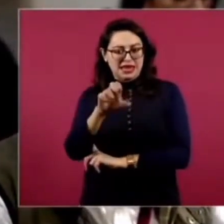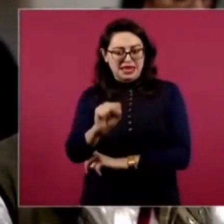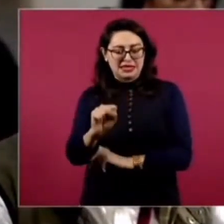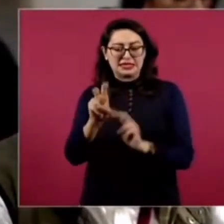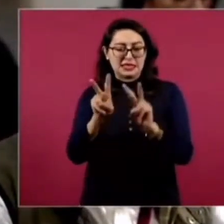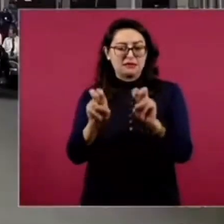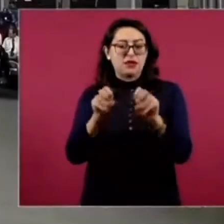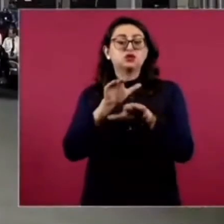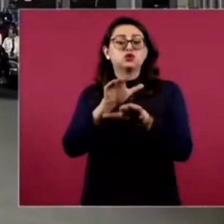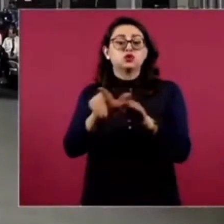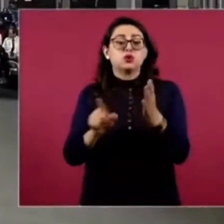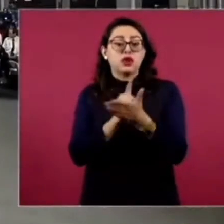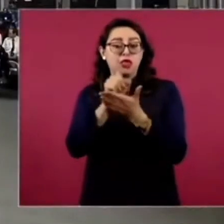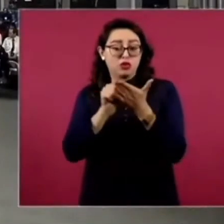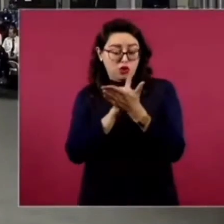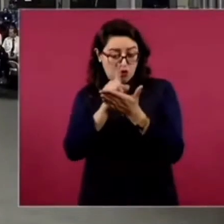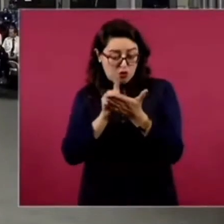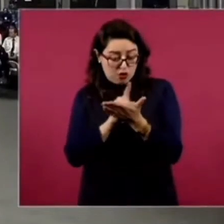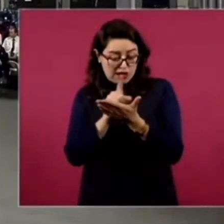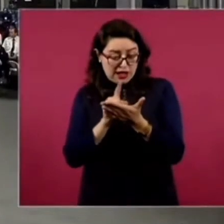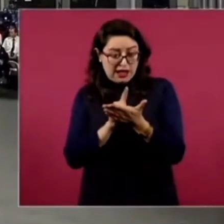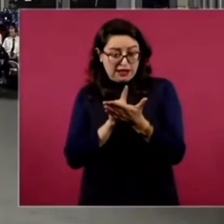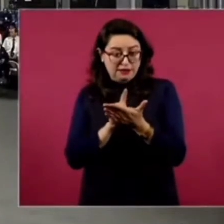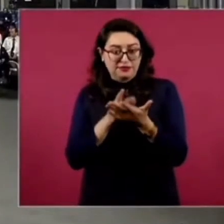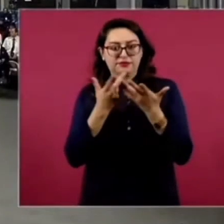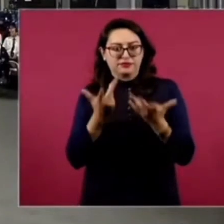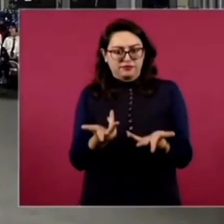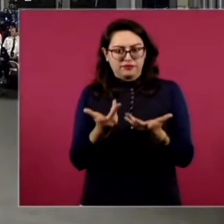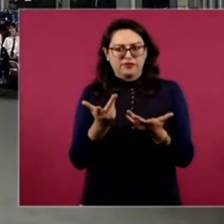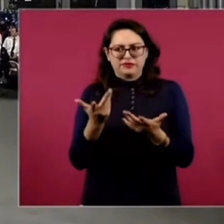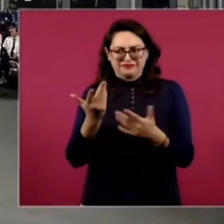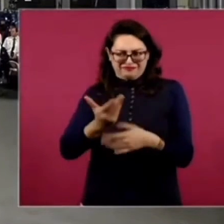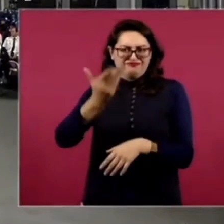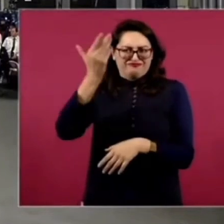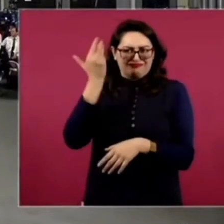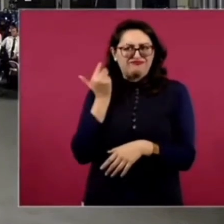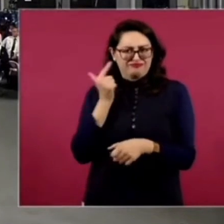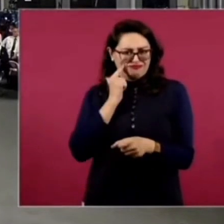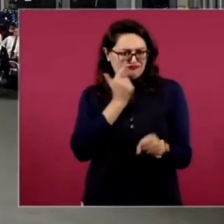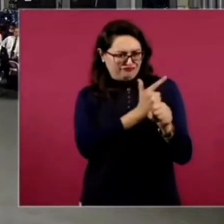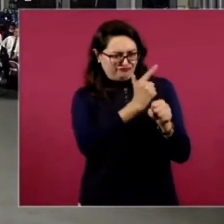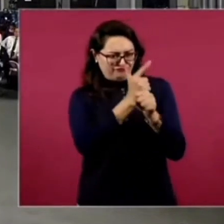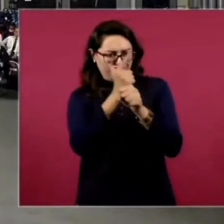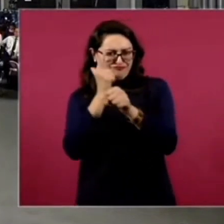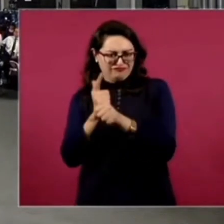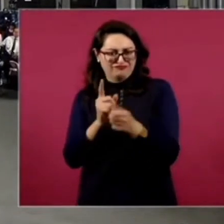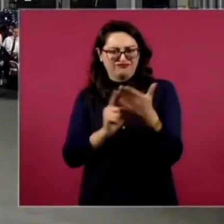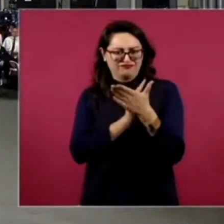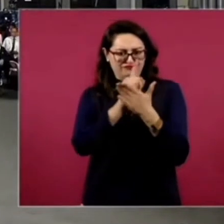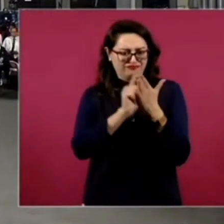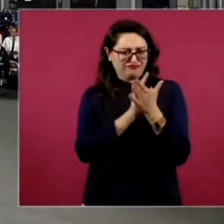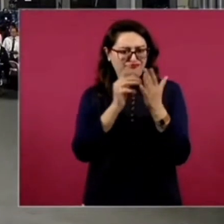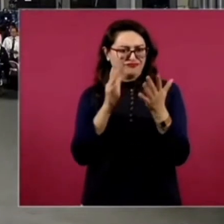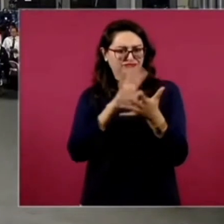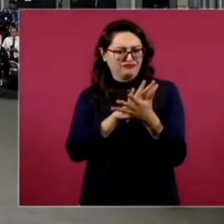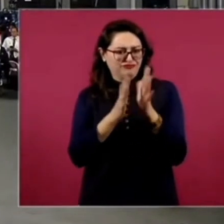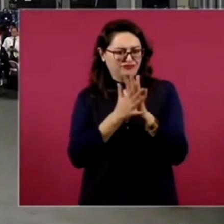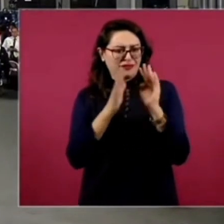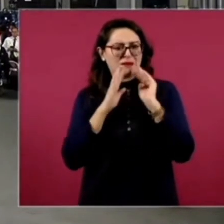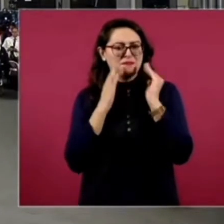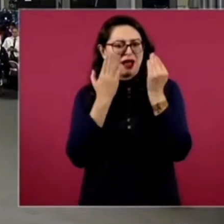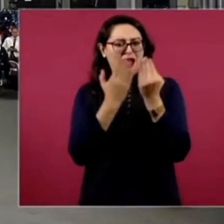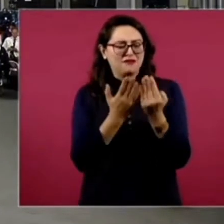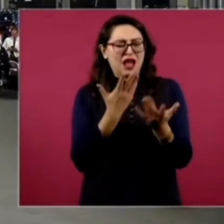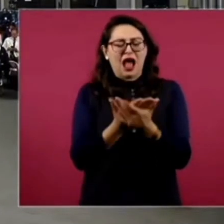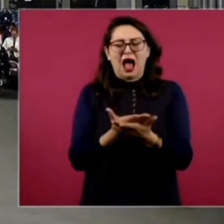Incluso a él mismo se le señaló en notas periodísticas por estar coludido con eso y ahora defiende a